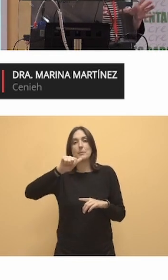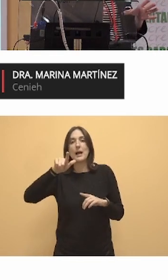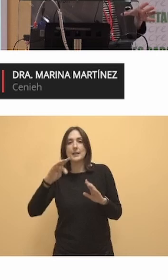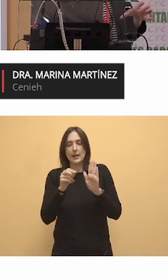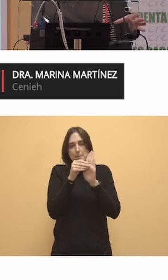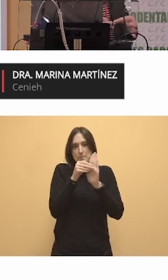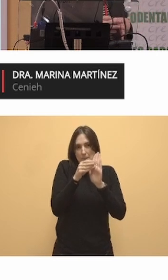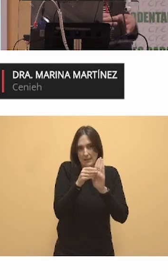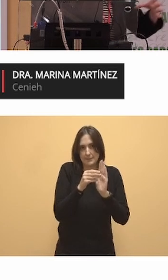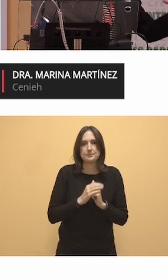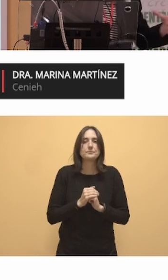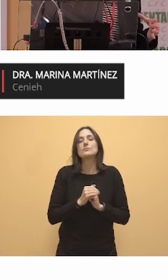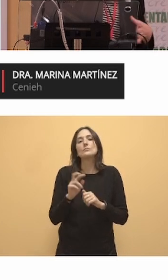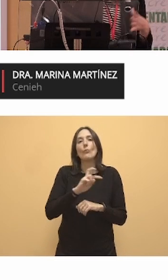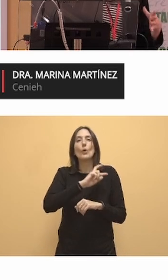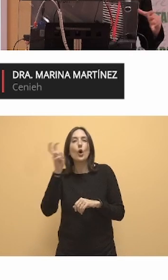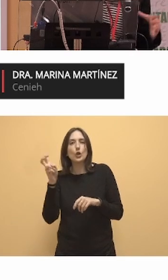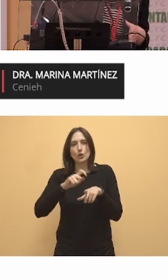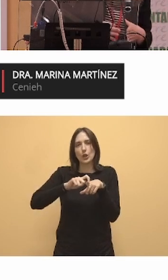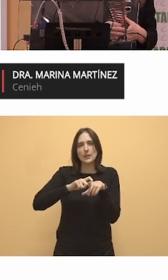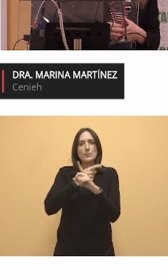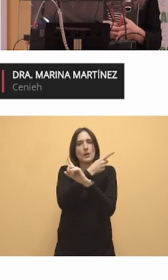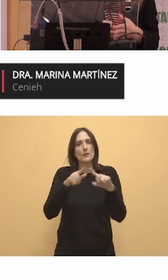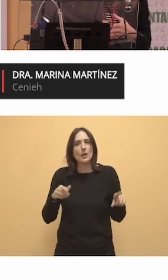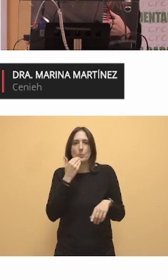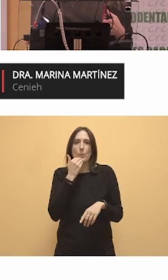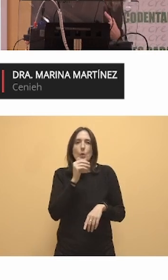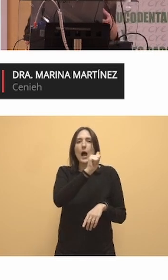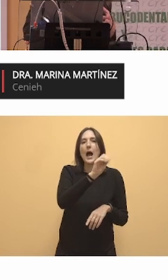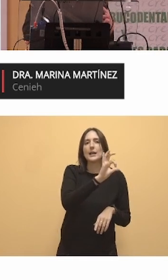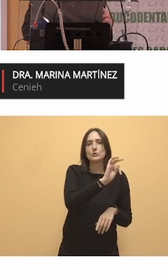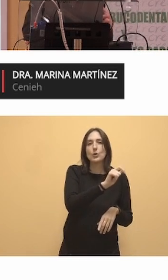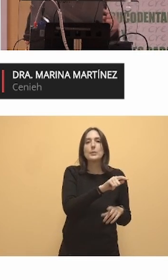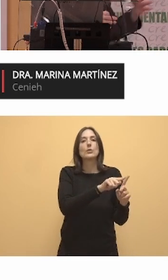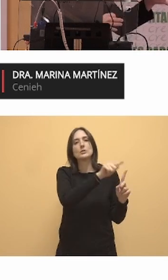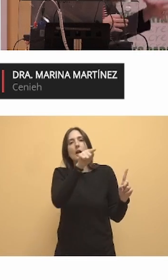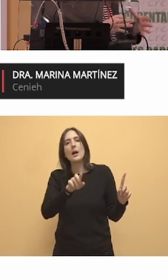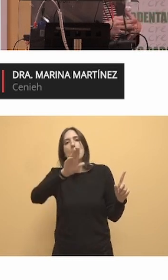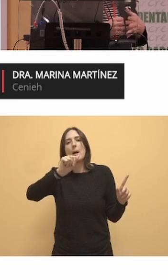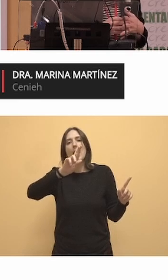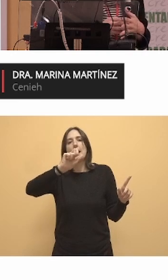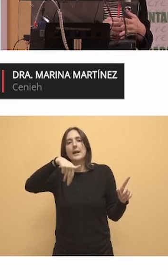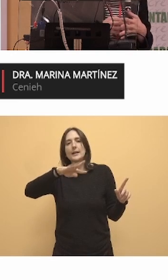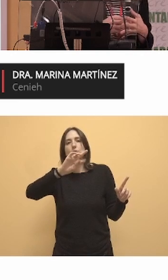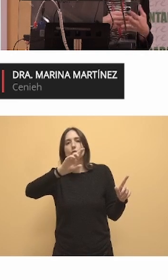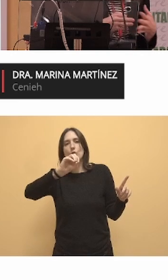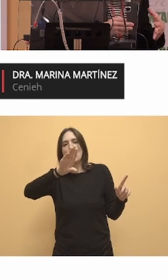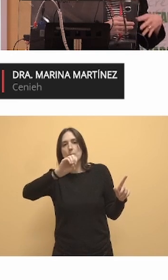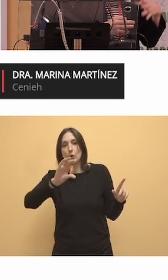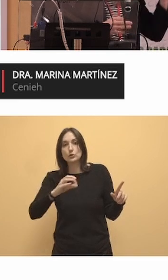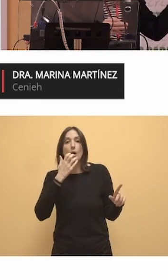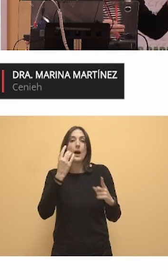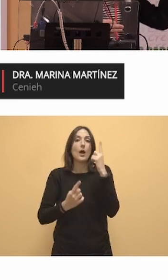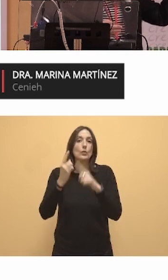Otro género diferente y paralelo, podríamos decir, a los australopithecus son los parántropos. Algunos investigadores o